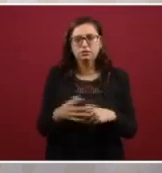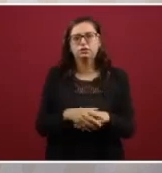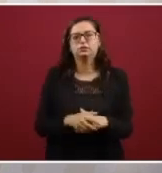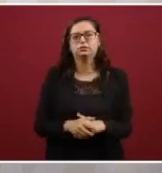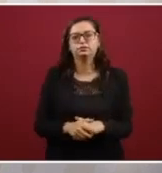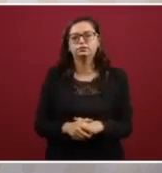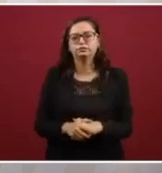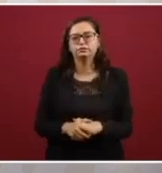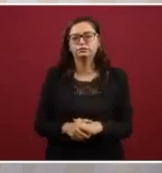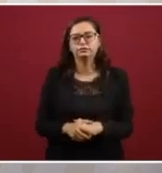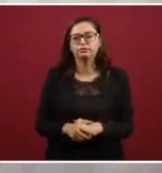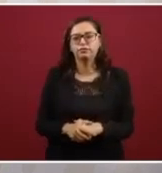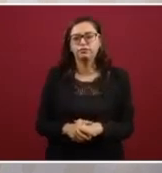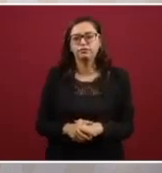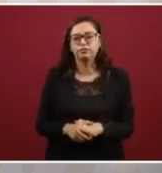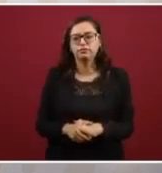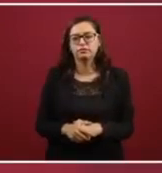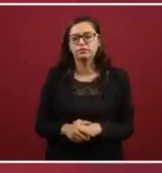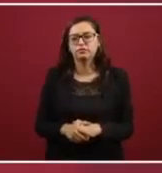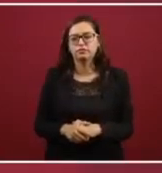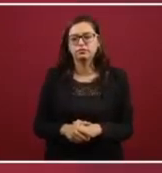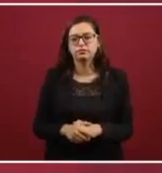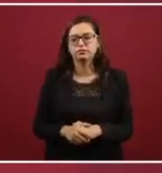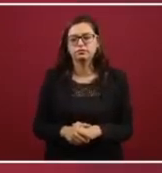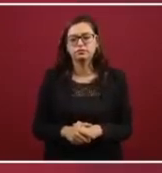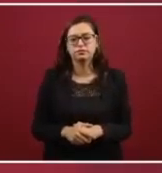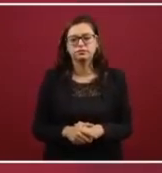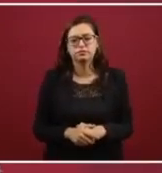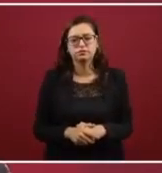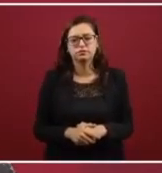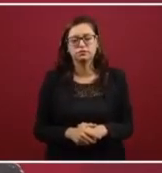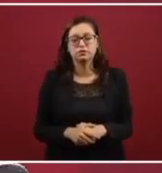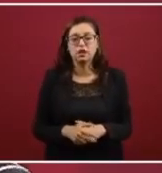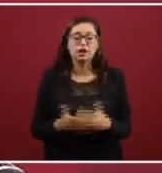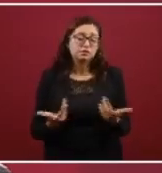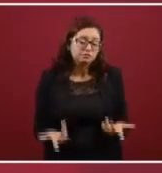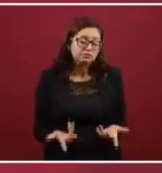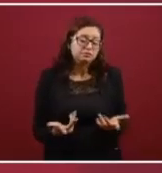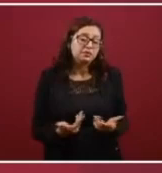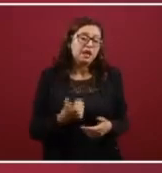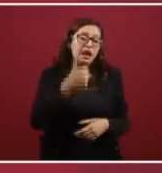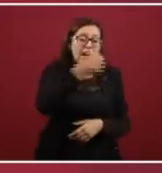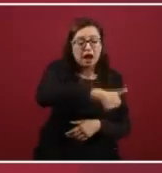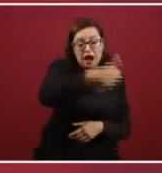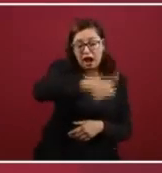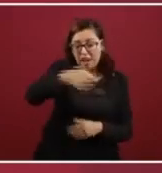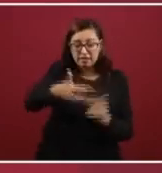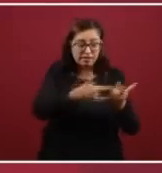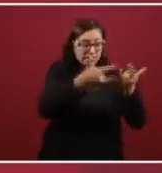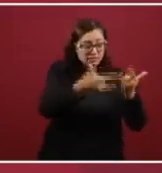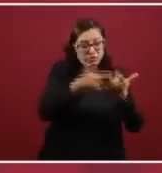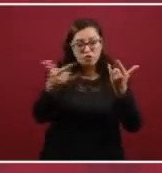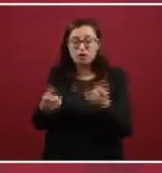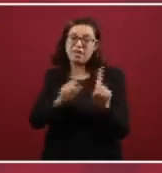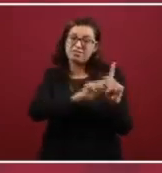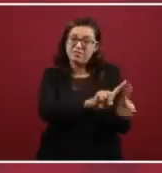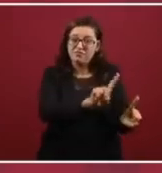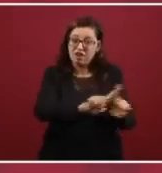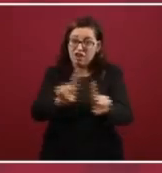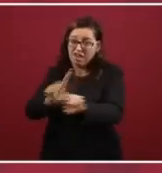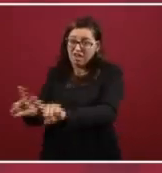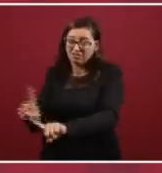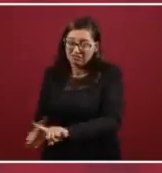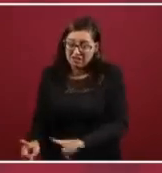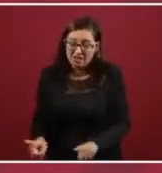Marcelo Ebrard, también informó que gracias a una propuesta hecha por México, se logró colocar por primera vez en la cumbre del G20 a